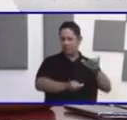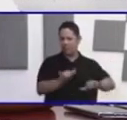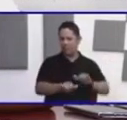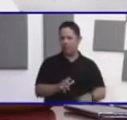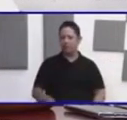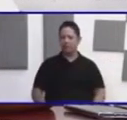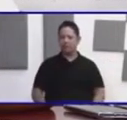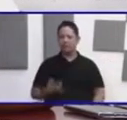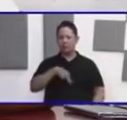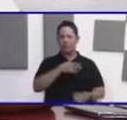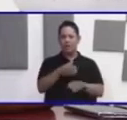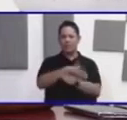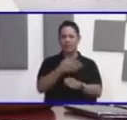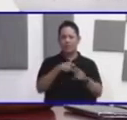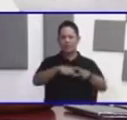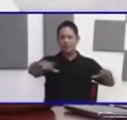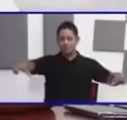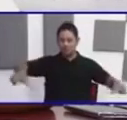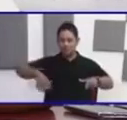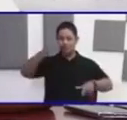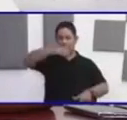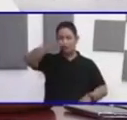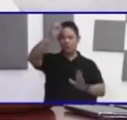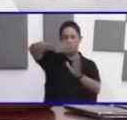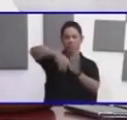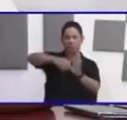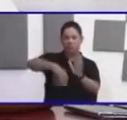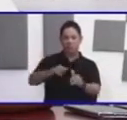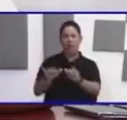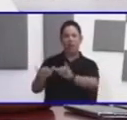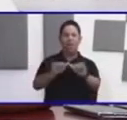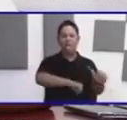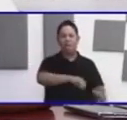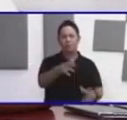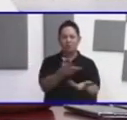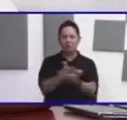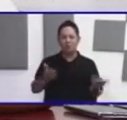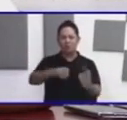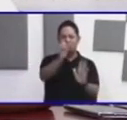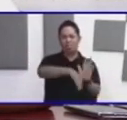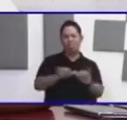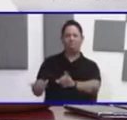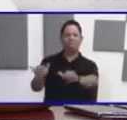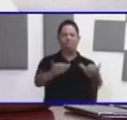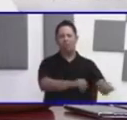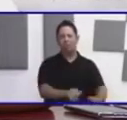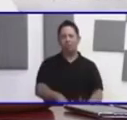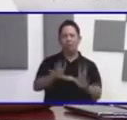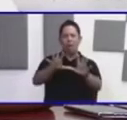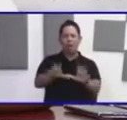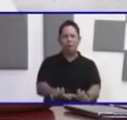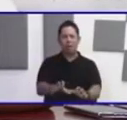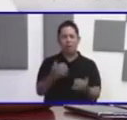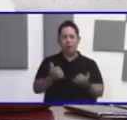era un basurero, una bodega que no era utilizada sino para guardar cuanto residuo era posible. Hoy está dispuesta para